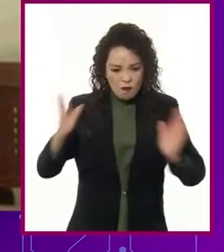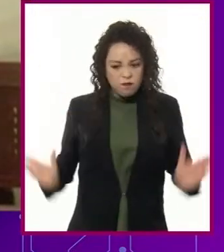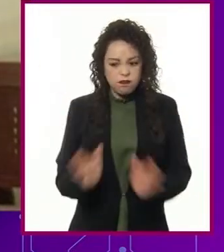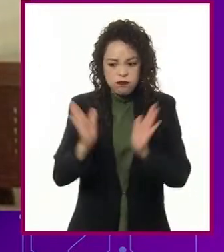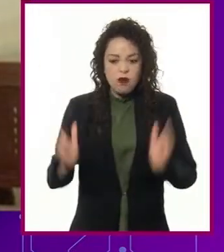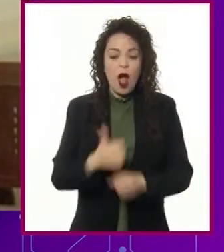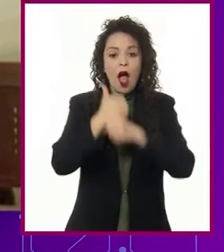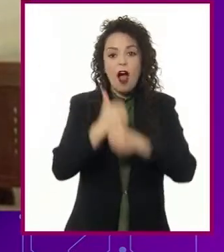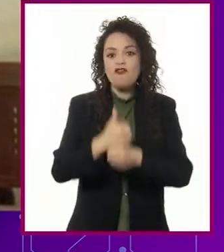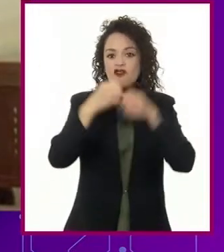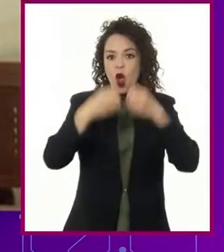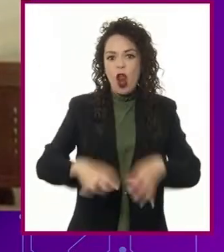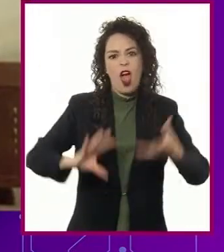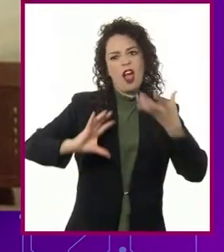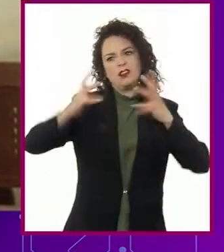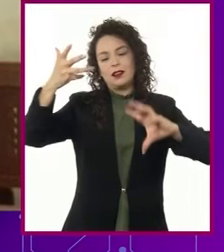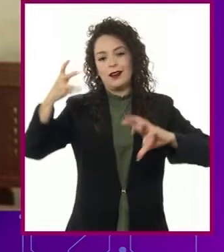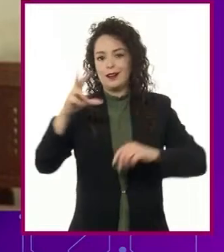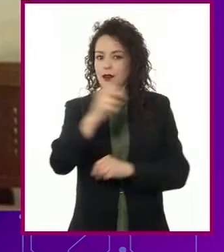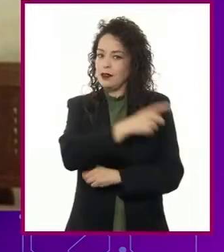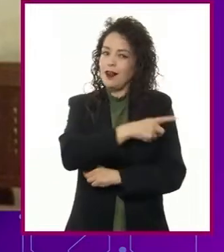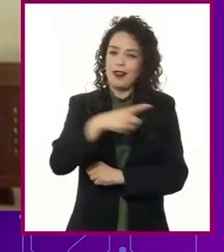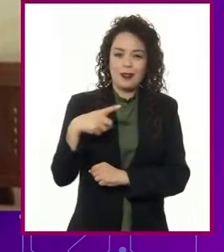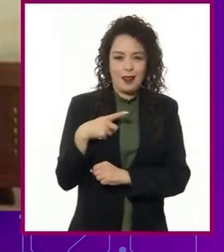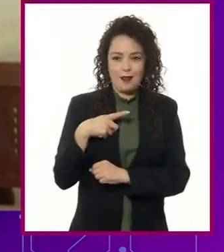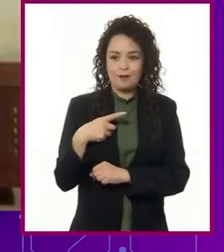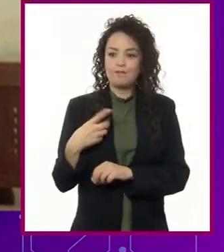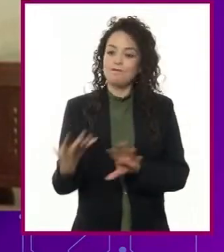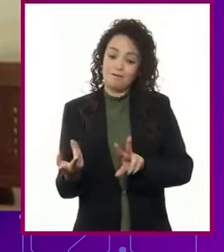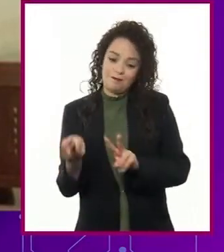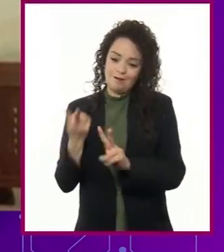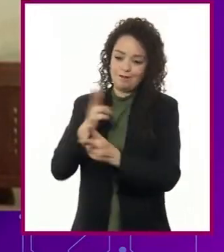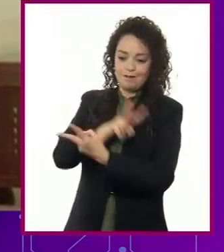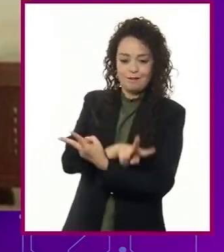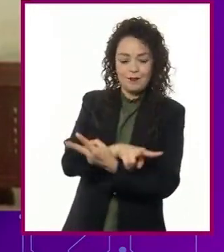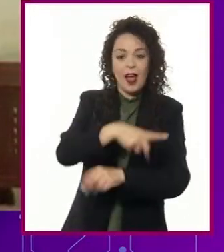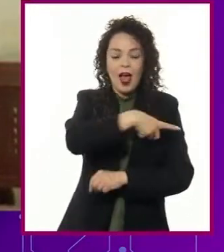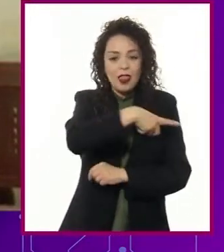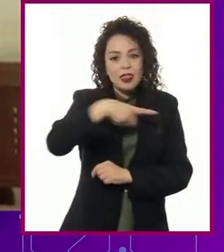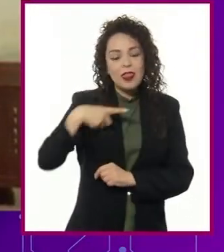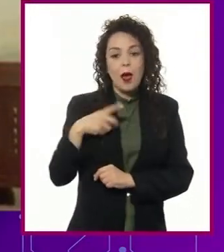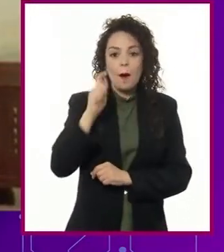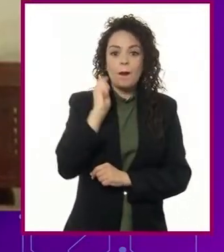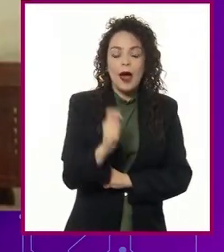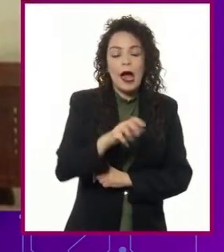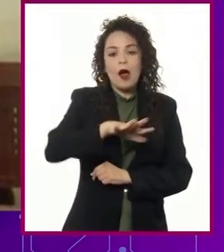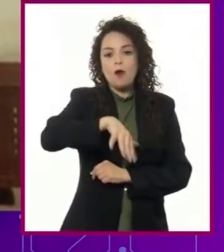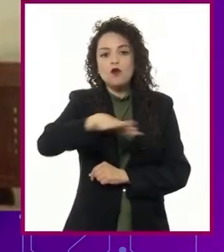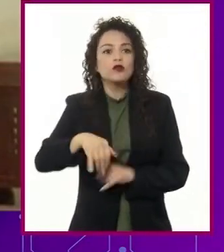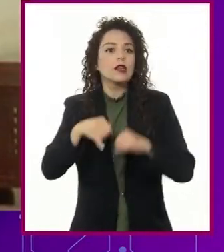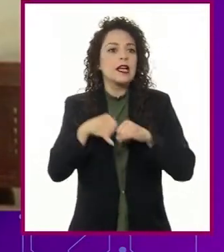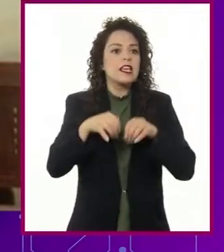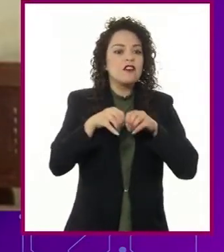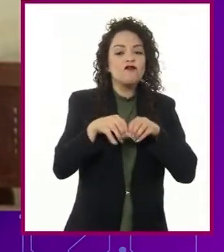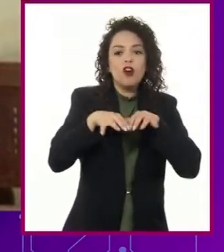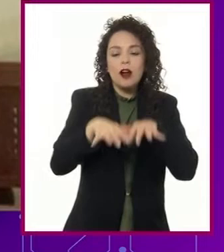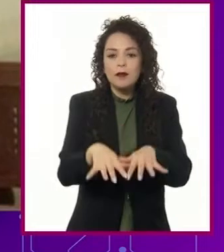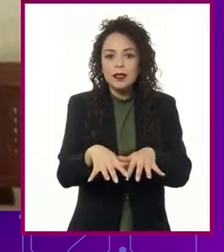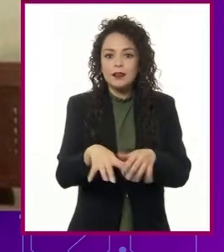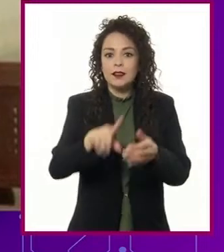Eso no se debe de consultar. Al contrario, debemos de buscar información